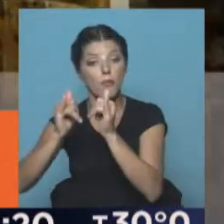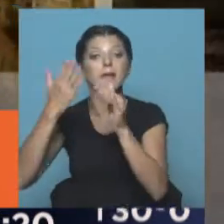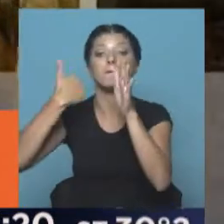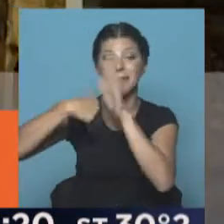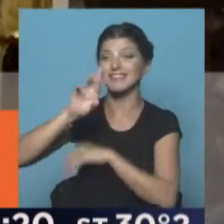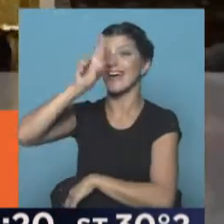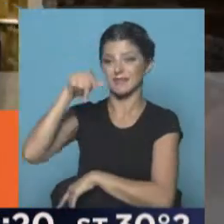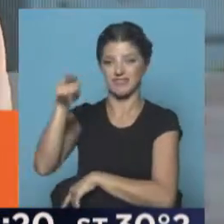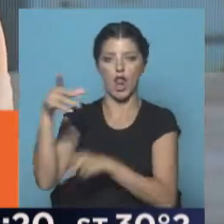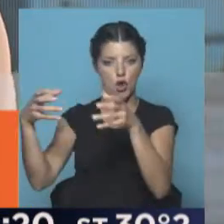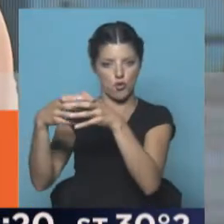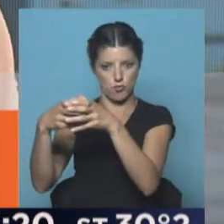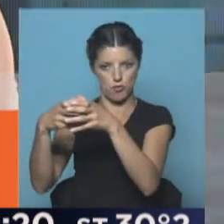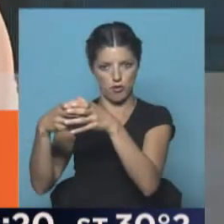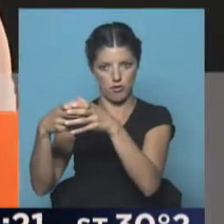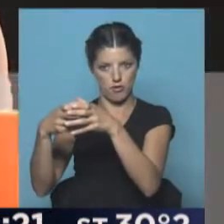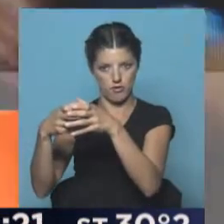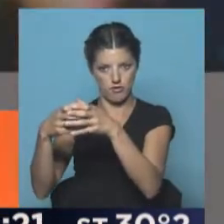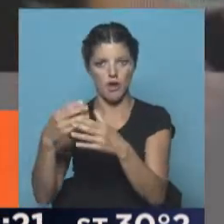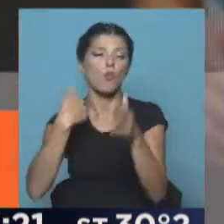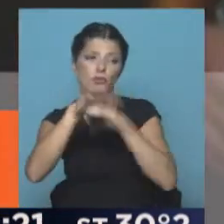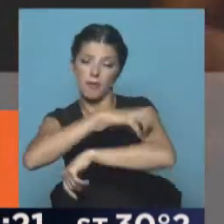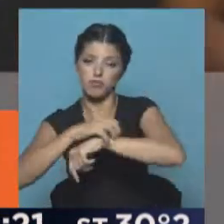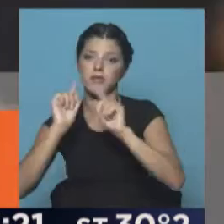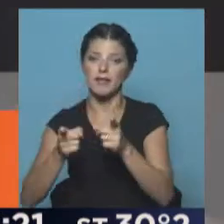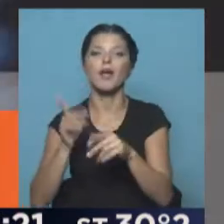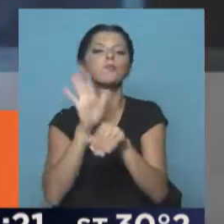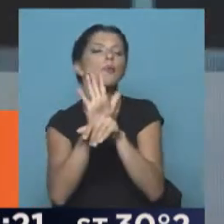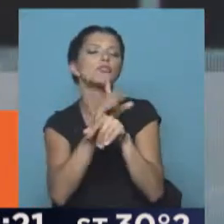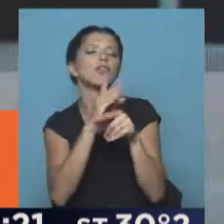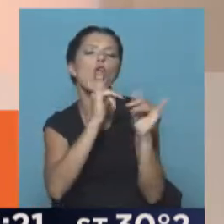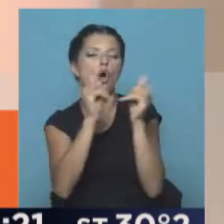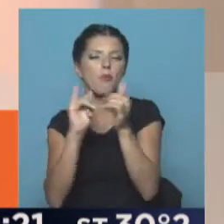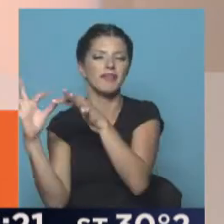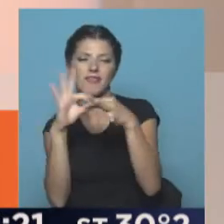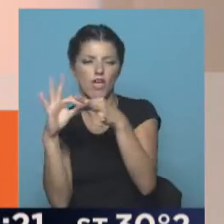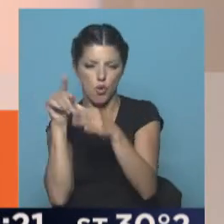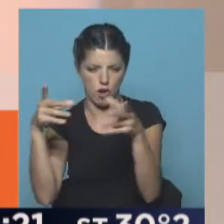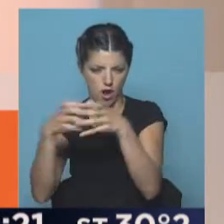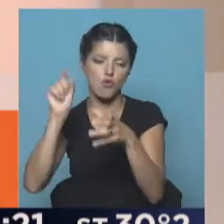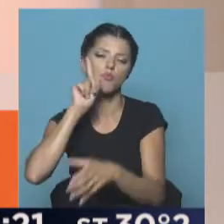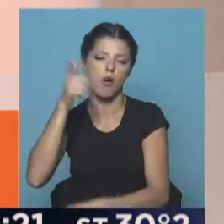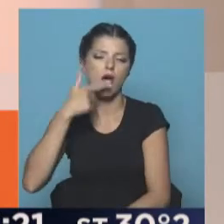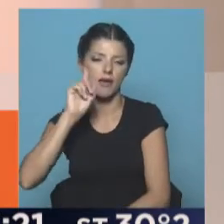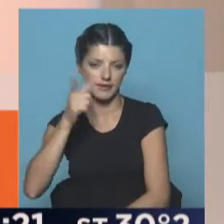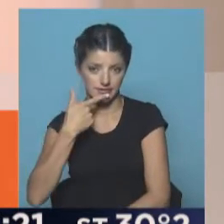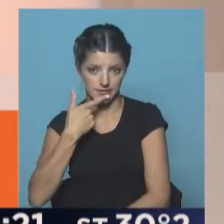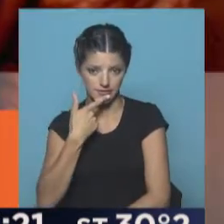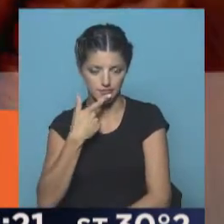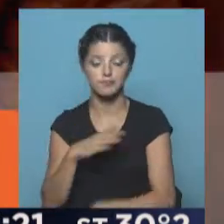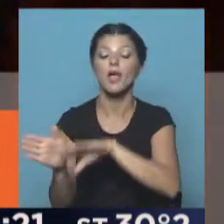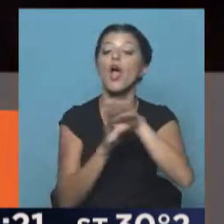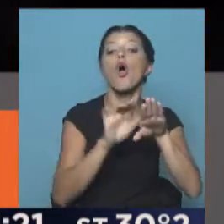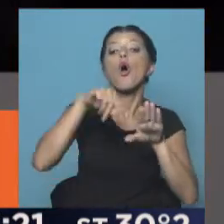aceptación. Cuanto más marginal, seguramente. Sí, es un fenómeno también juvenil el ISIS, básicamente. Y el otro fenómeno tiene que ver con cómo se dio